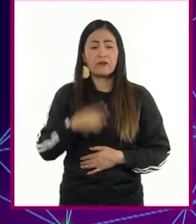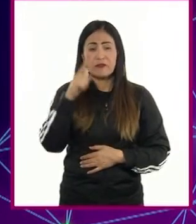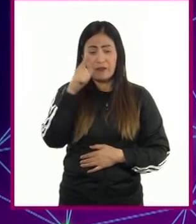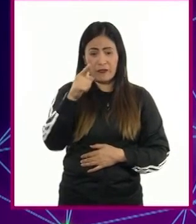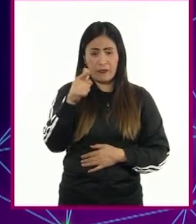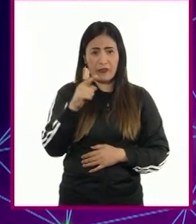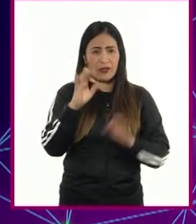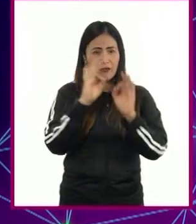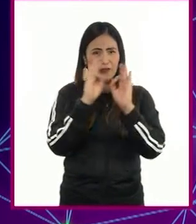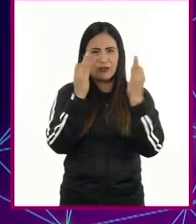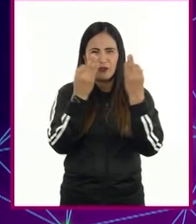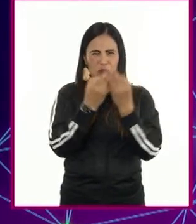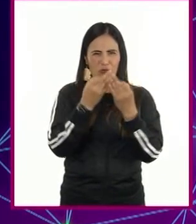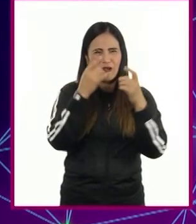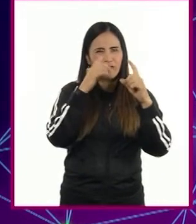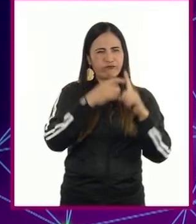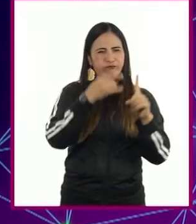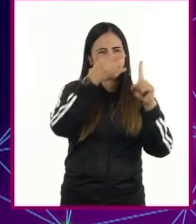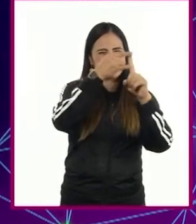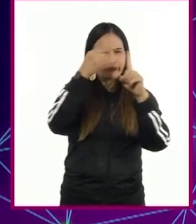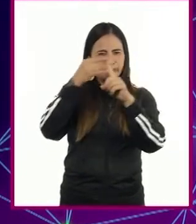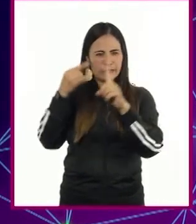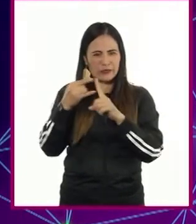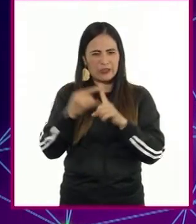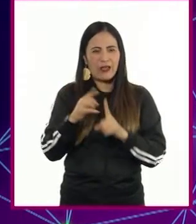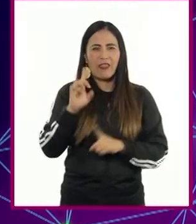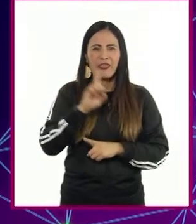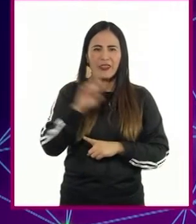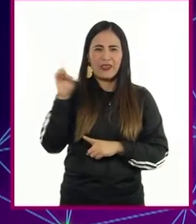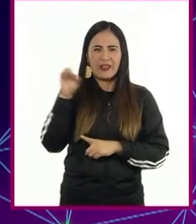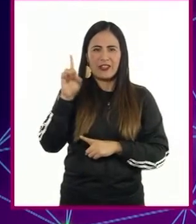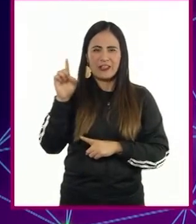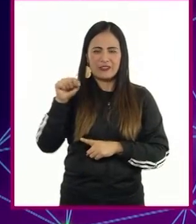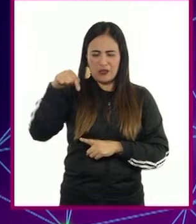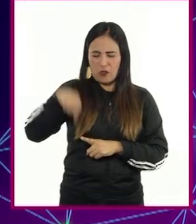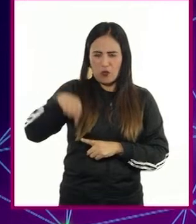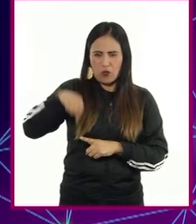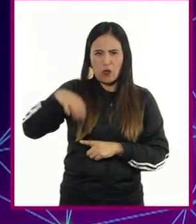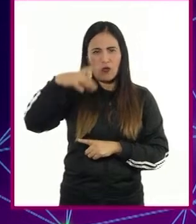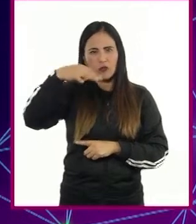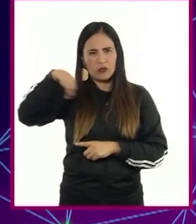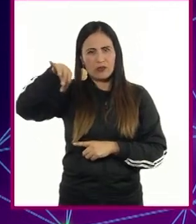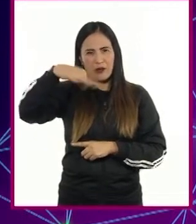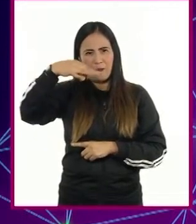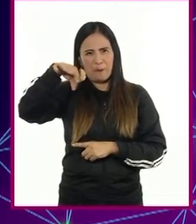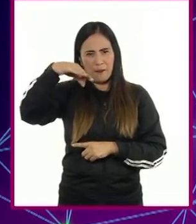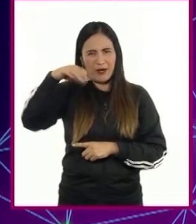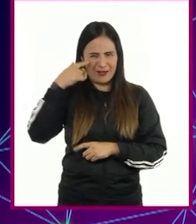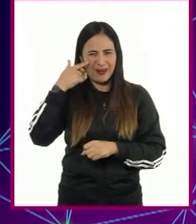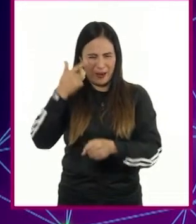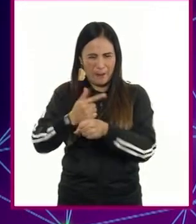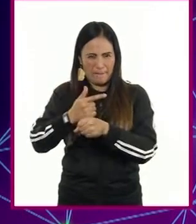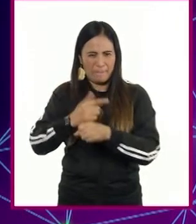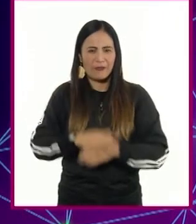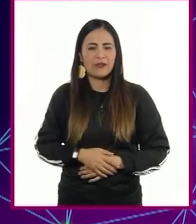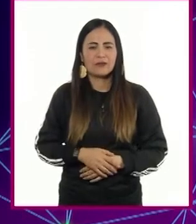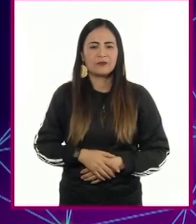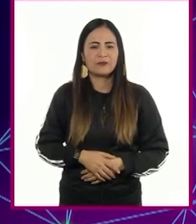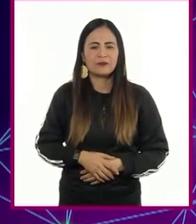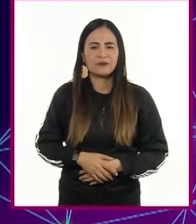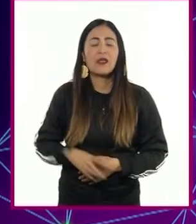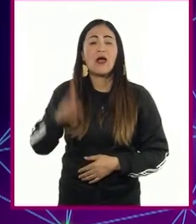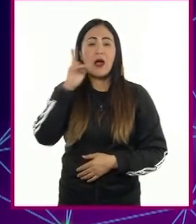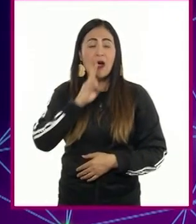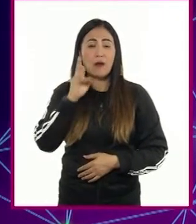mágico aparece en la parte superior derecha debajo de una campana. Los invitamos en casa a realizar el